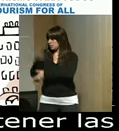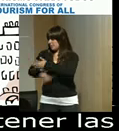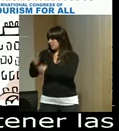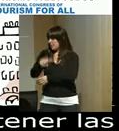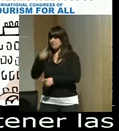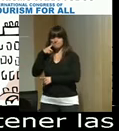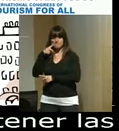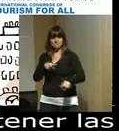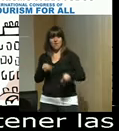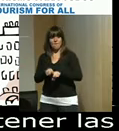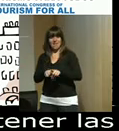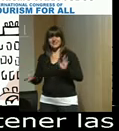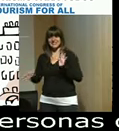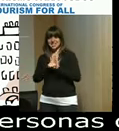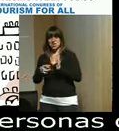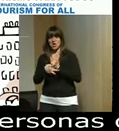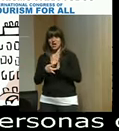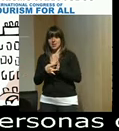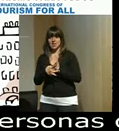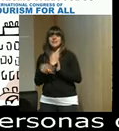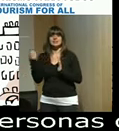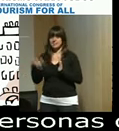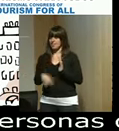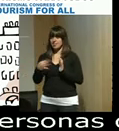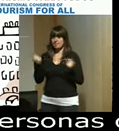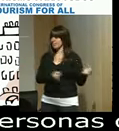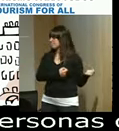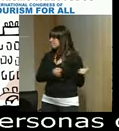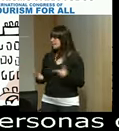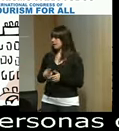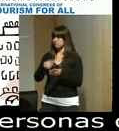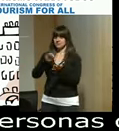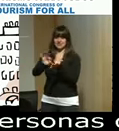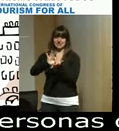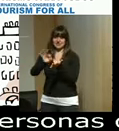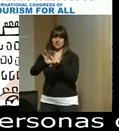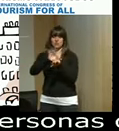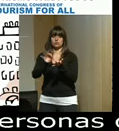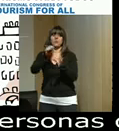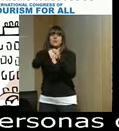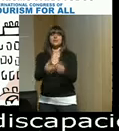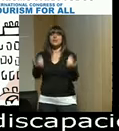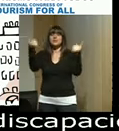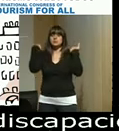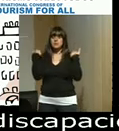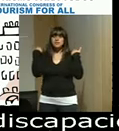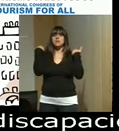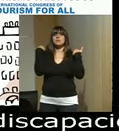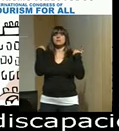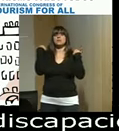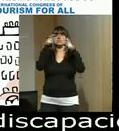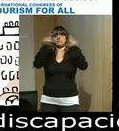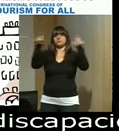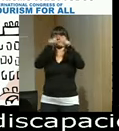que ofrecer, lógicamente, servicios que también, bajo el concepto de responsabilidad social corporativa, anulado al